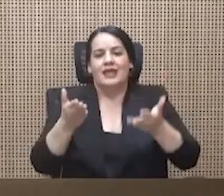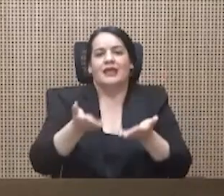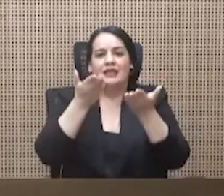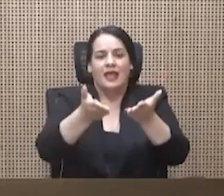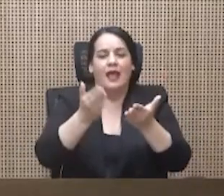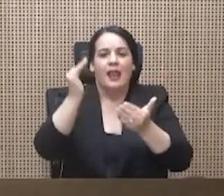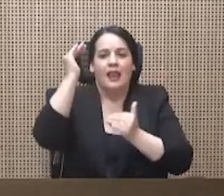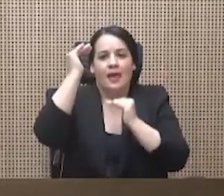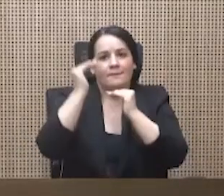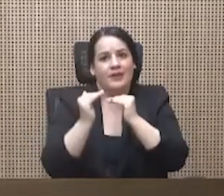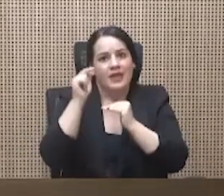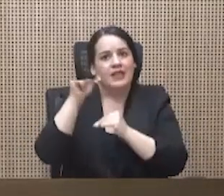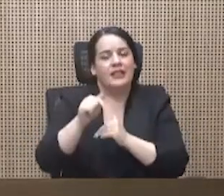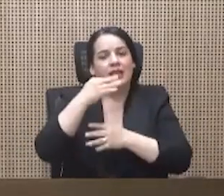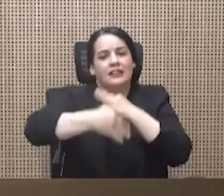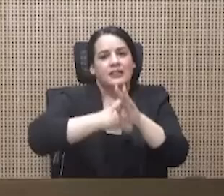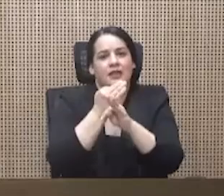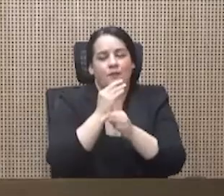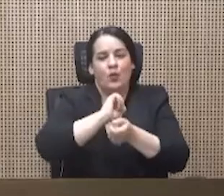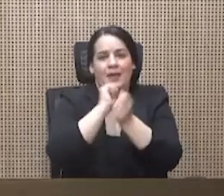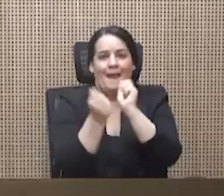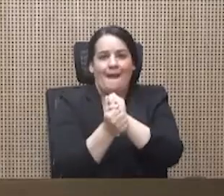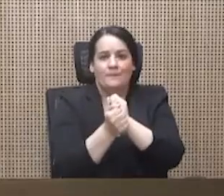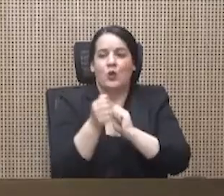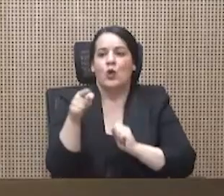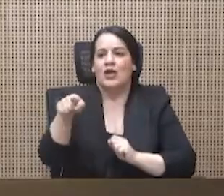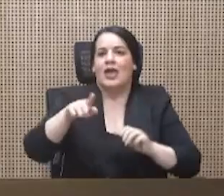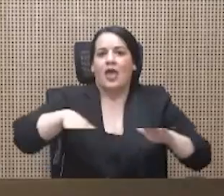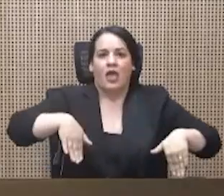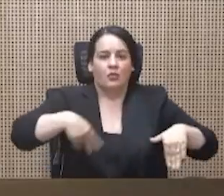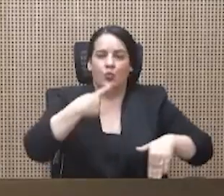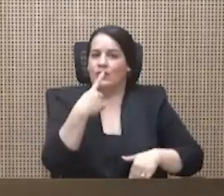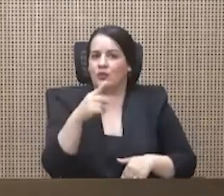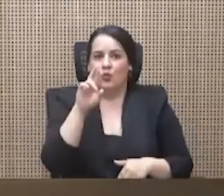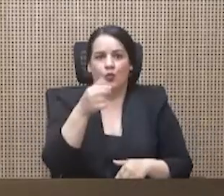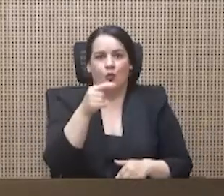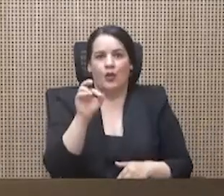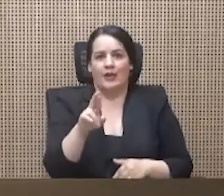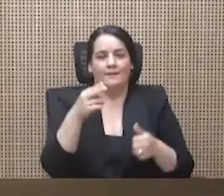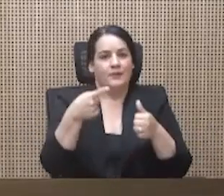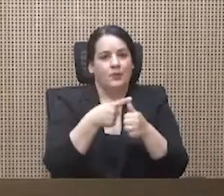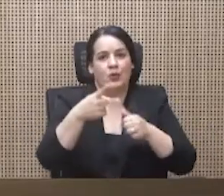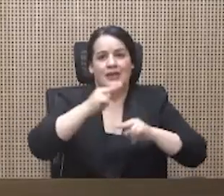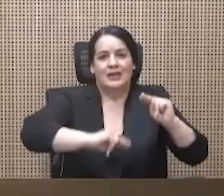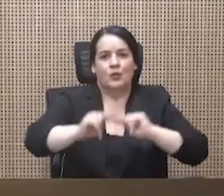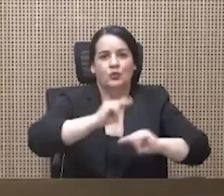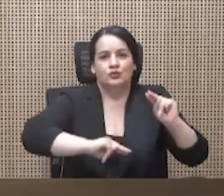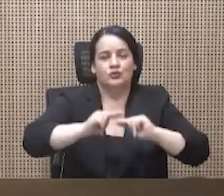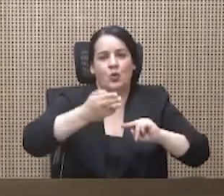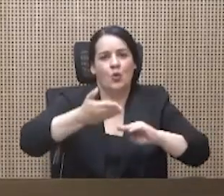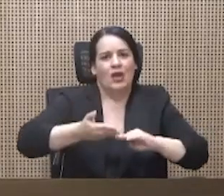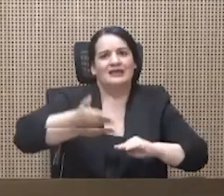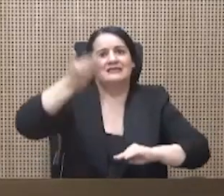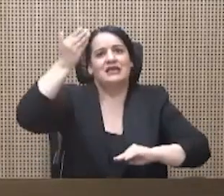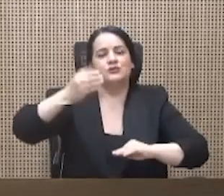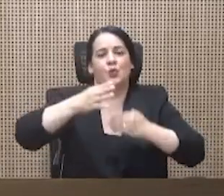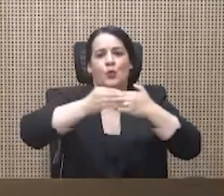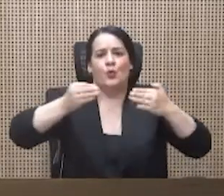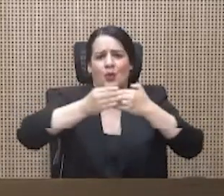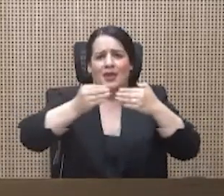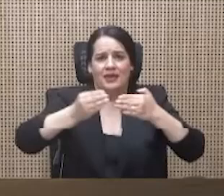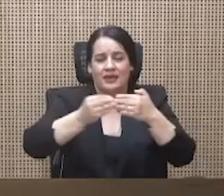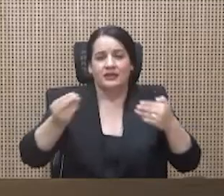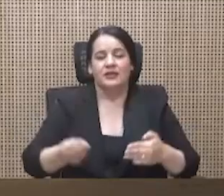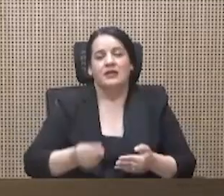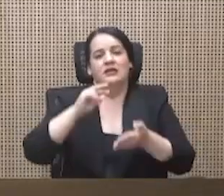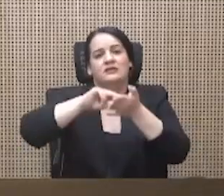cambio y que don Roger no ha mencionado. 1, se negoció un exceso de dólares, es decir,